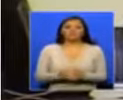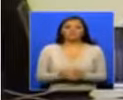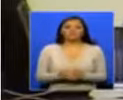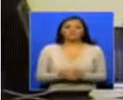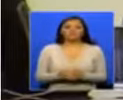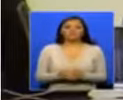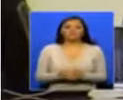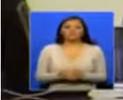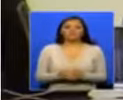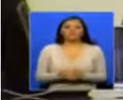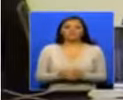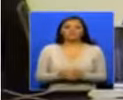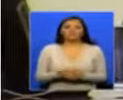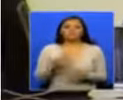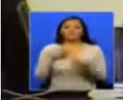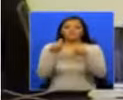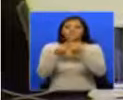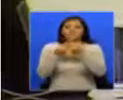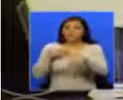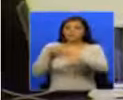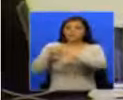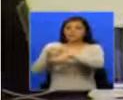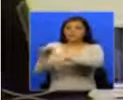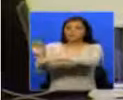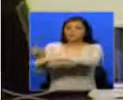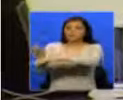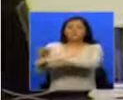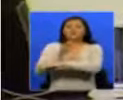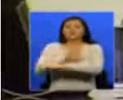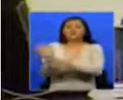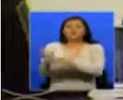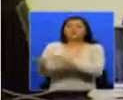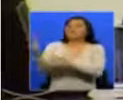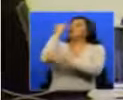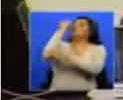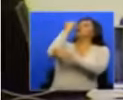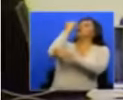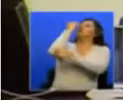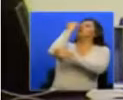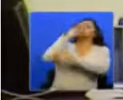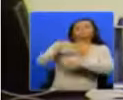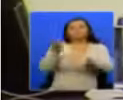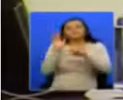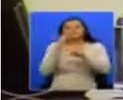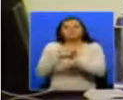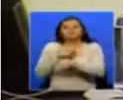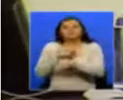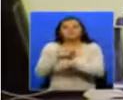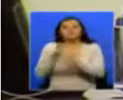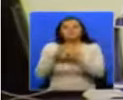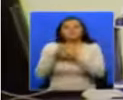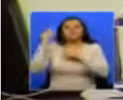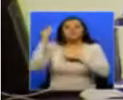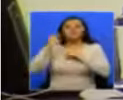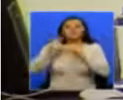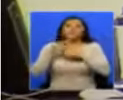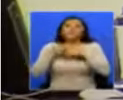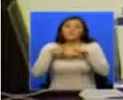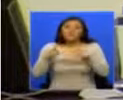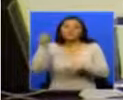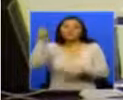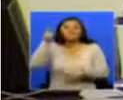vamos a perder tiempo en contestarle a los mismos de siempre, que hasta en estas circunstancias tratan de hacer politiquería, pero sí es necesario que ustedes tengan información y